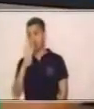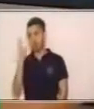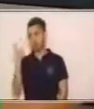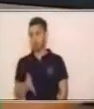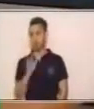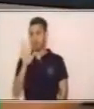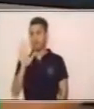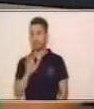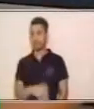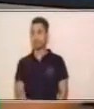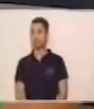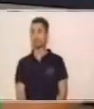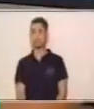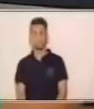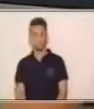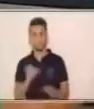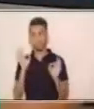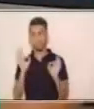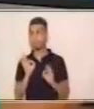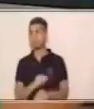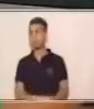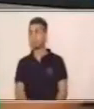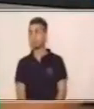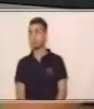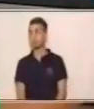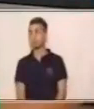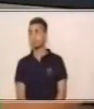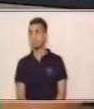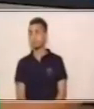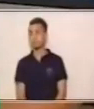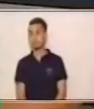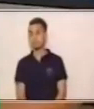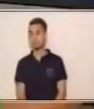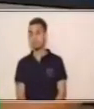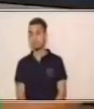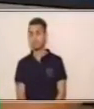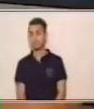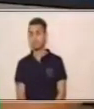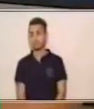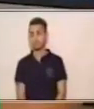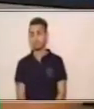Quinto. ¿Sí? Correcto. Llevamos nuestra recta numérica número